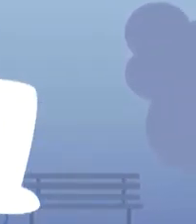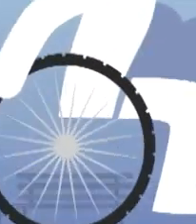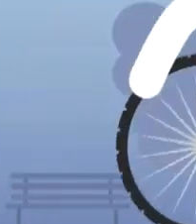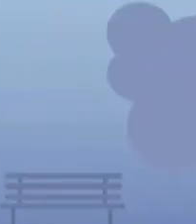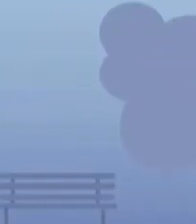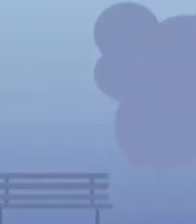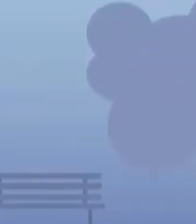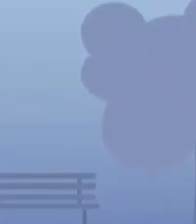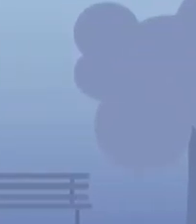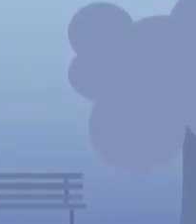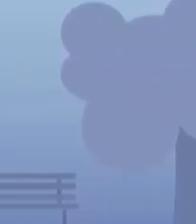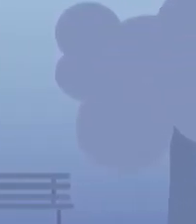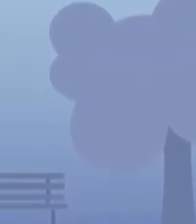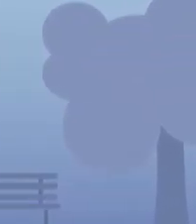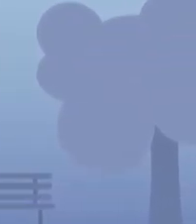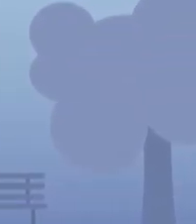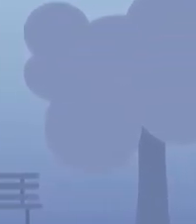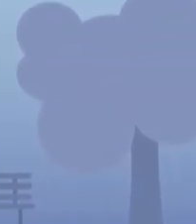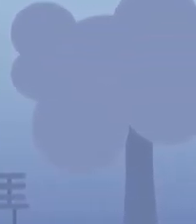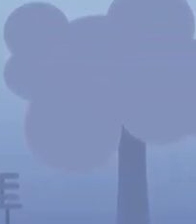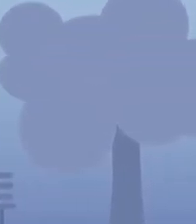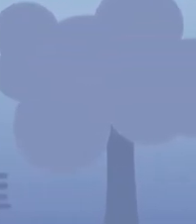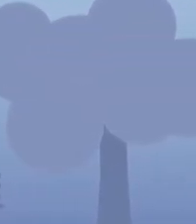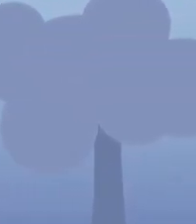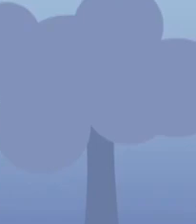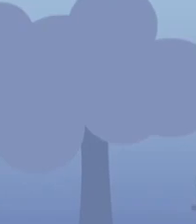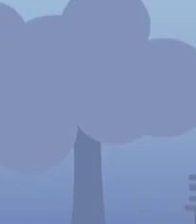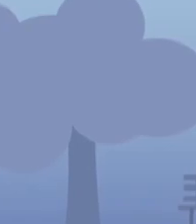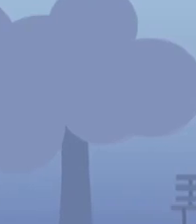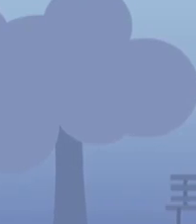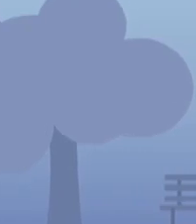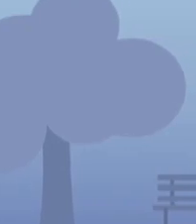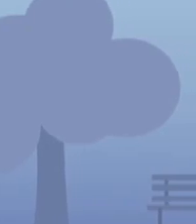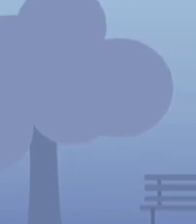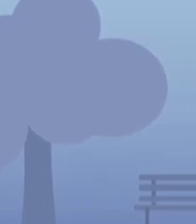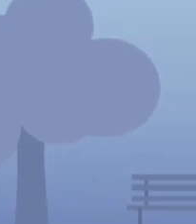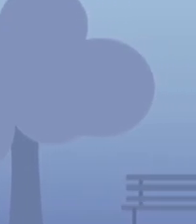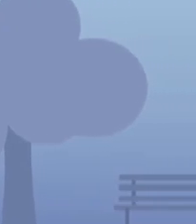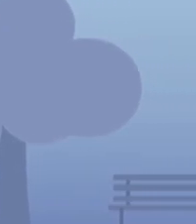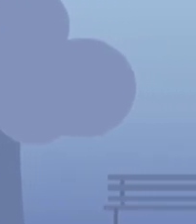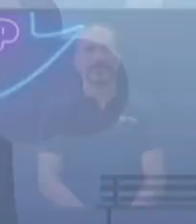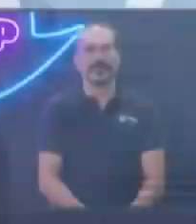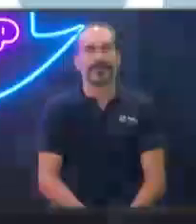abran cancha abran cancha abran